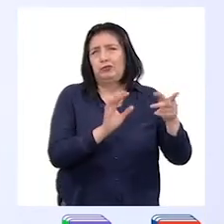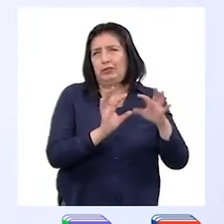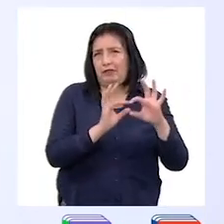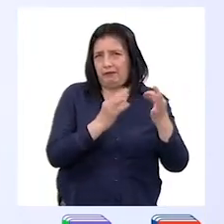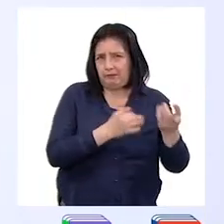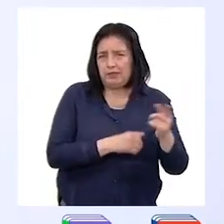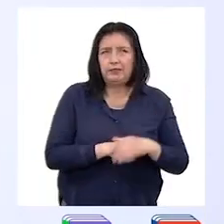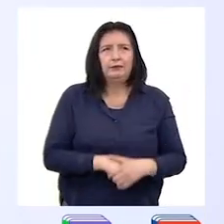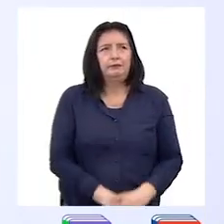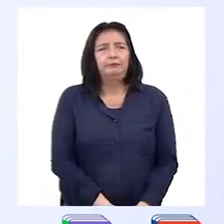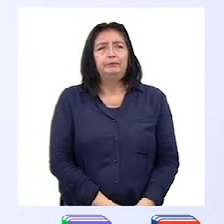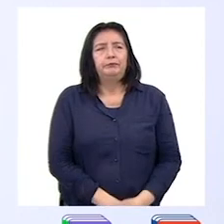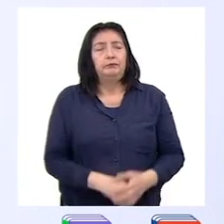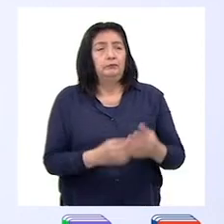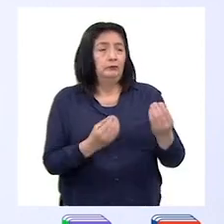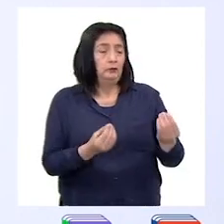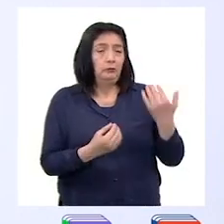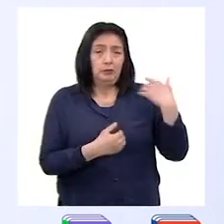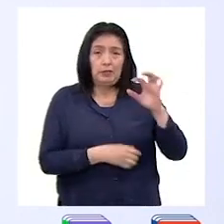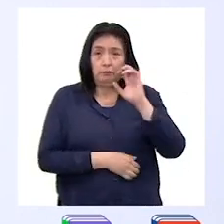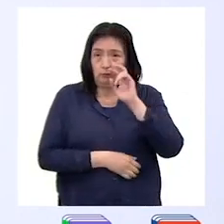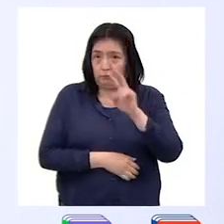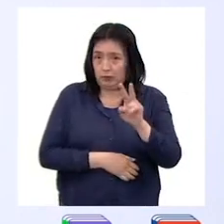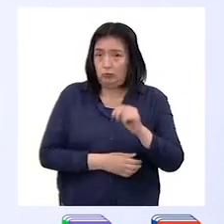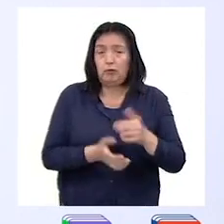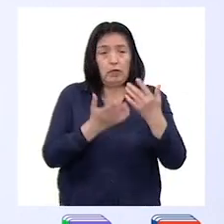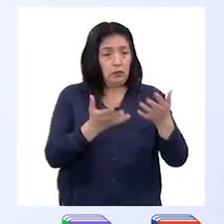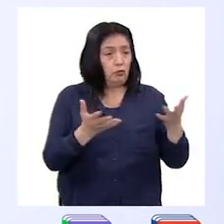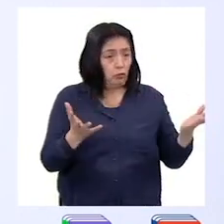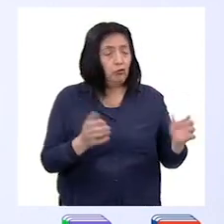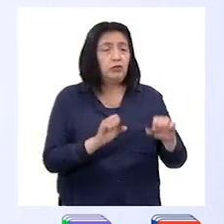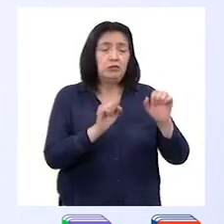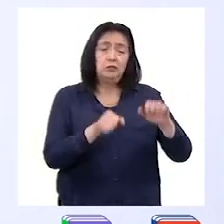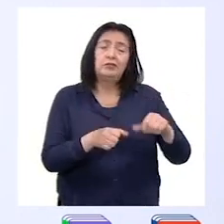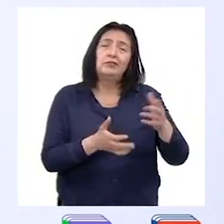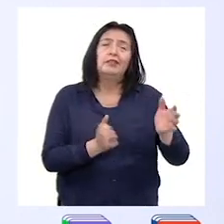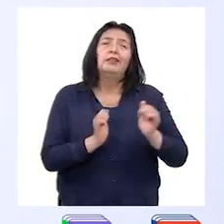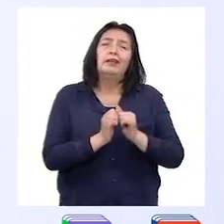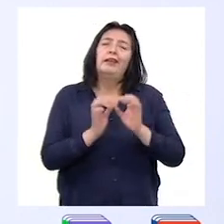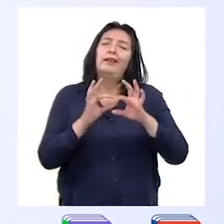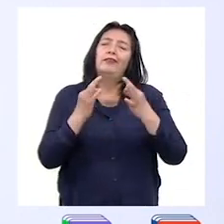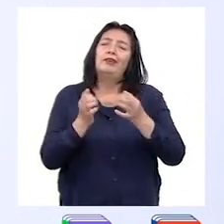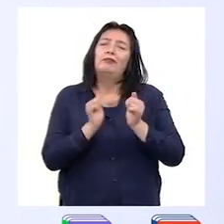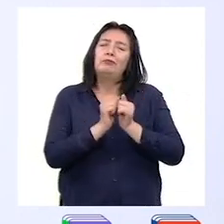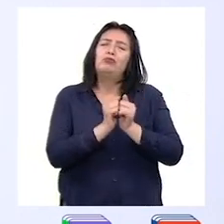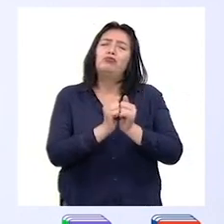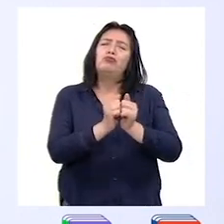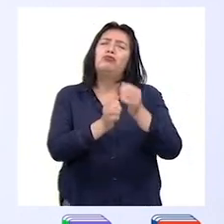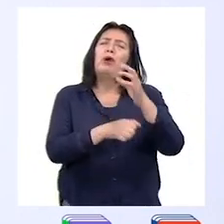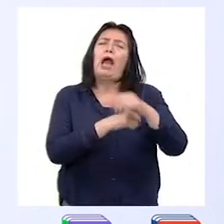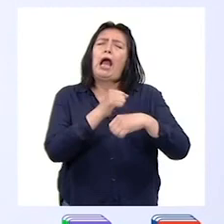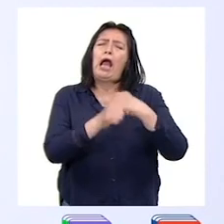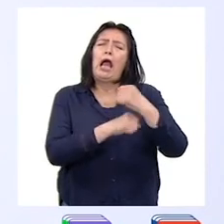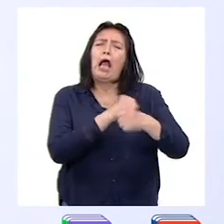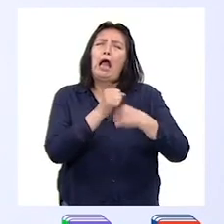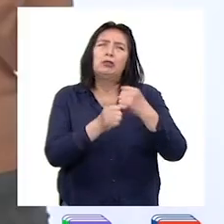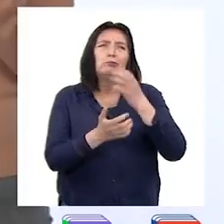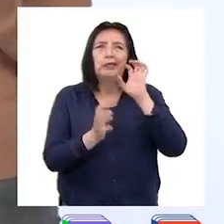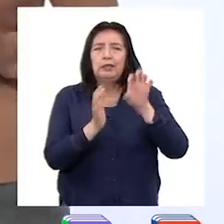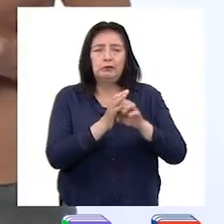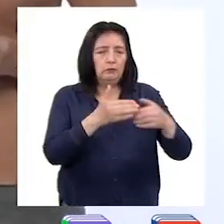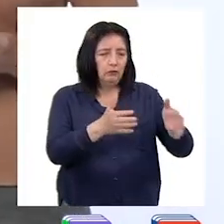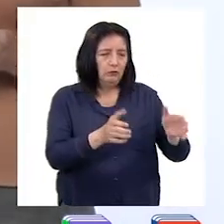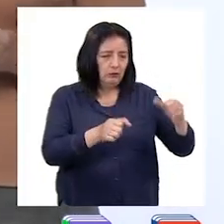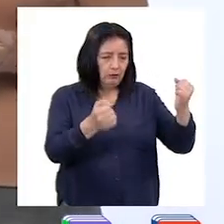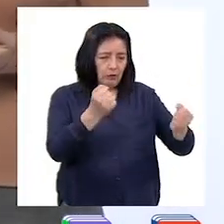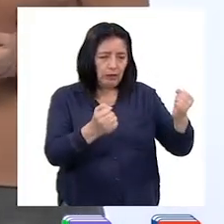familiar. Como hemos visto, hay objetos que acompañan a las familias durante décadas, como el batán.